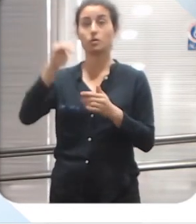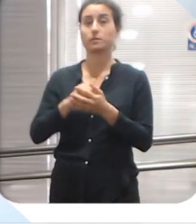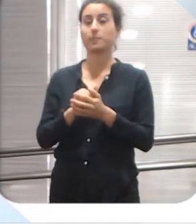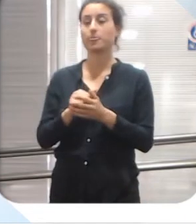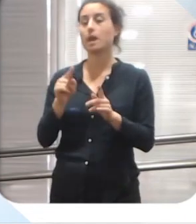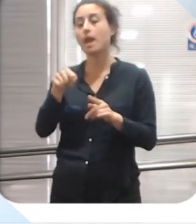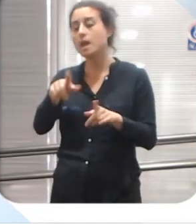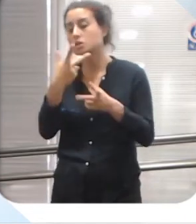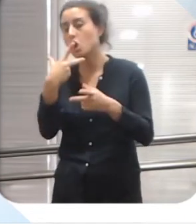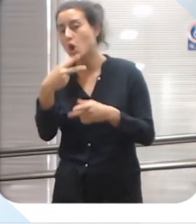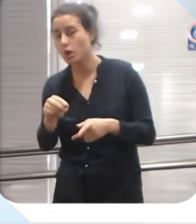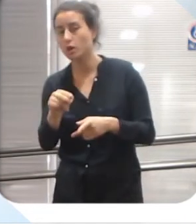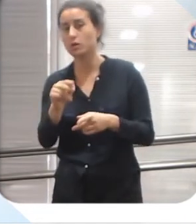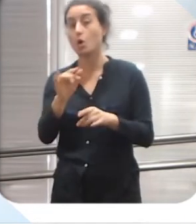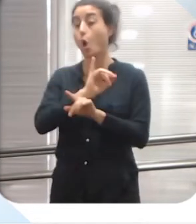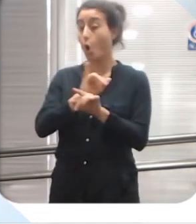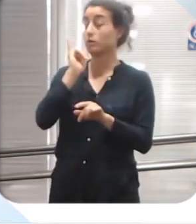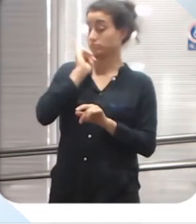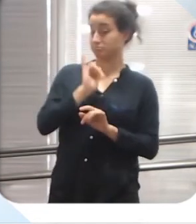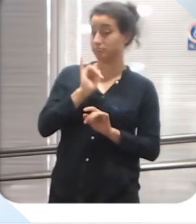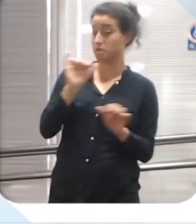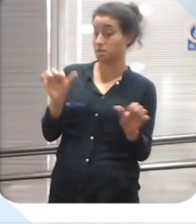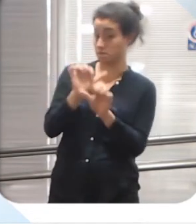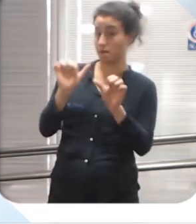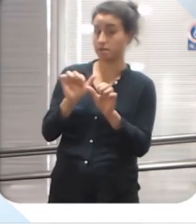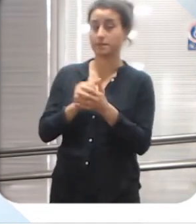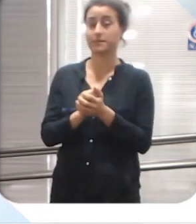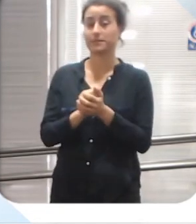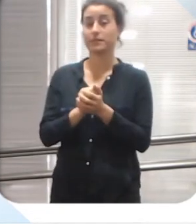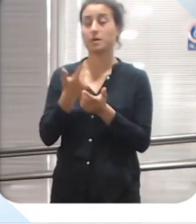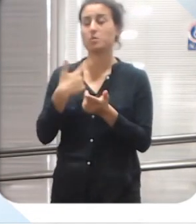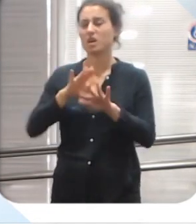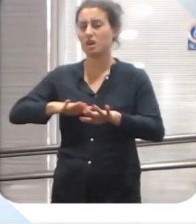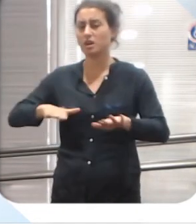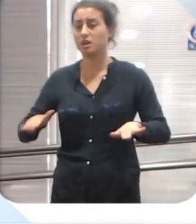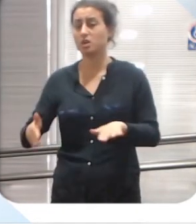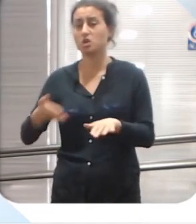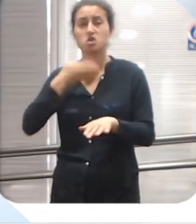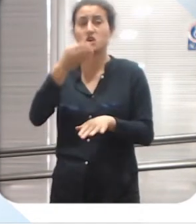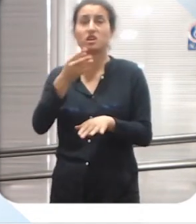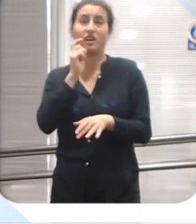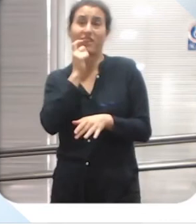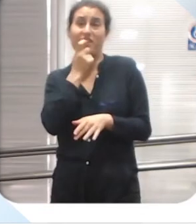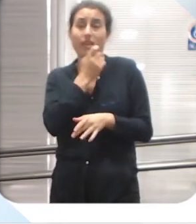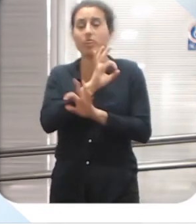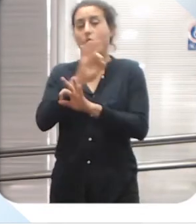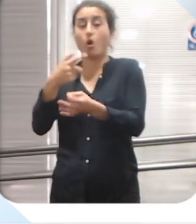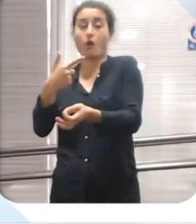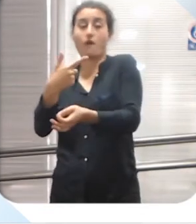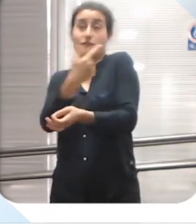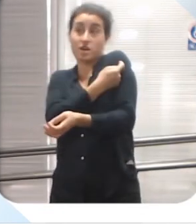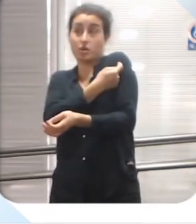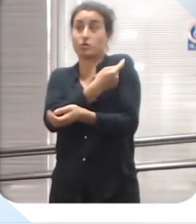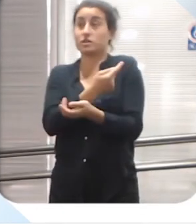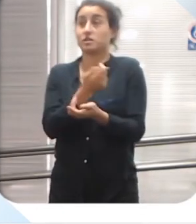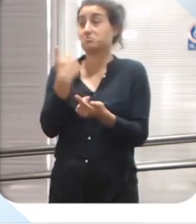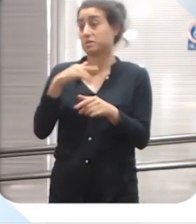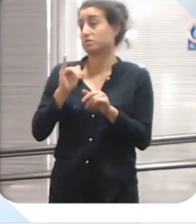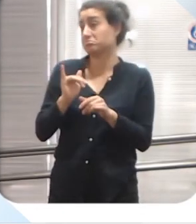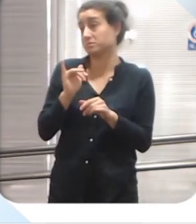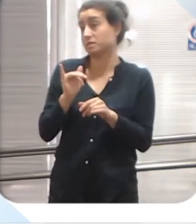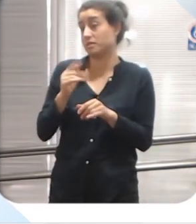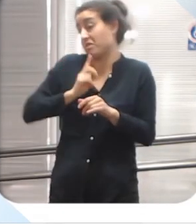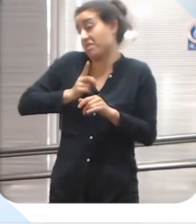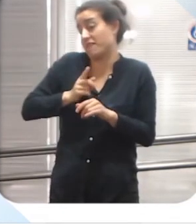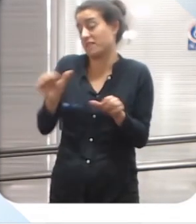hacen determinadas cosas o que sí se hacen otras, porque si no los niños no irían ni al dentista ni se vacunarían. Y sin embargo lo tenemos